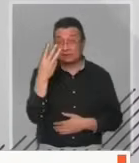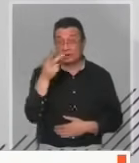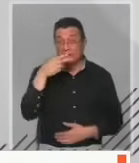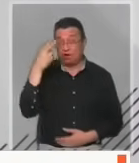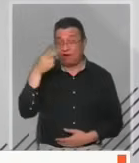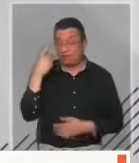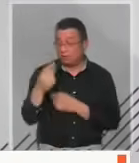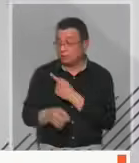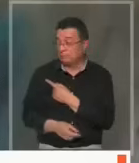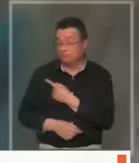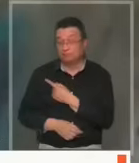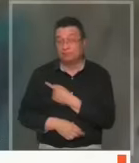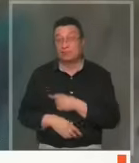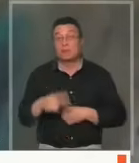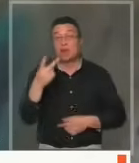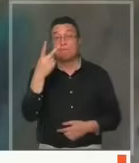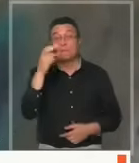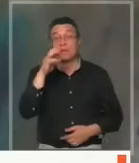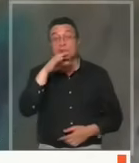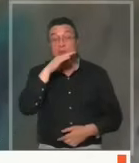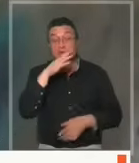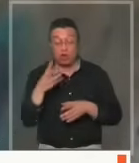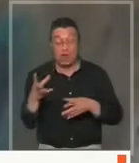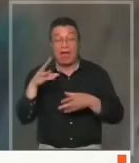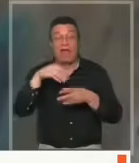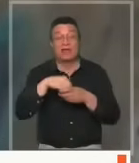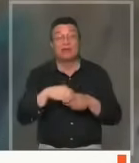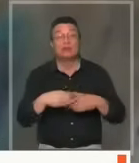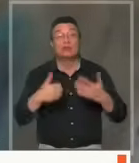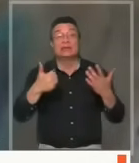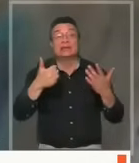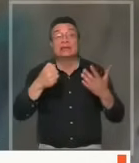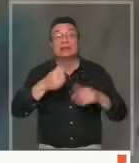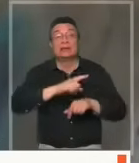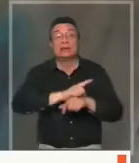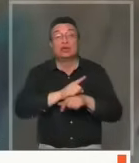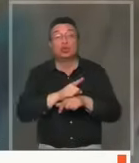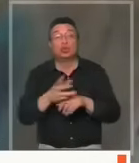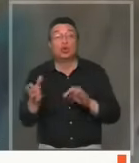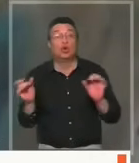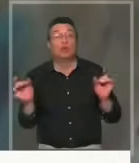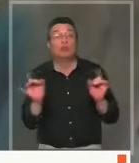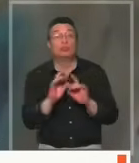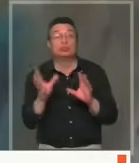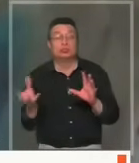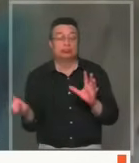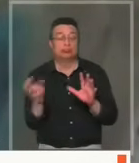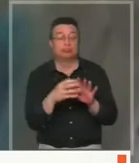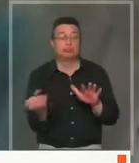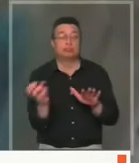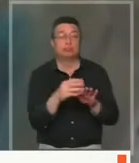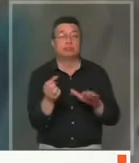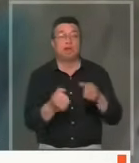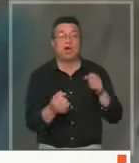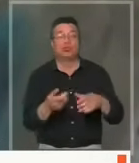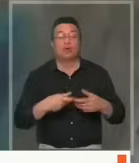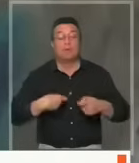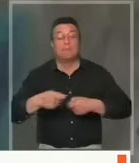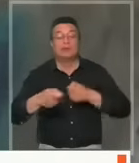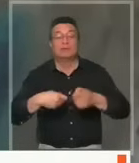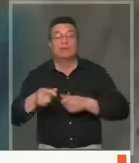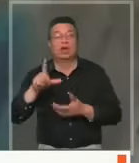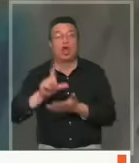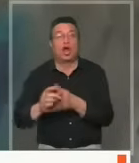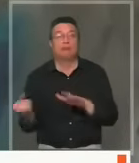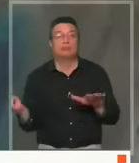noviembre. Tras casi 20 minutos al interior, en solo 60 segundos, los sujetos cargaron el automóvil con mercadería del